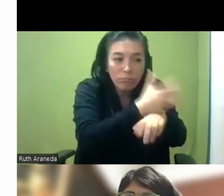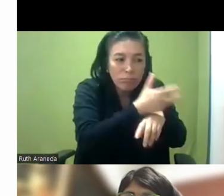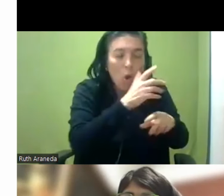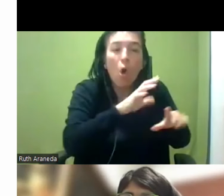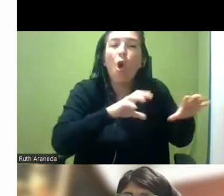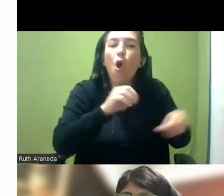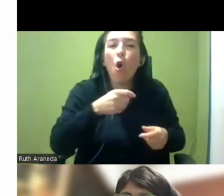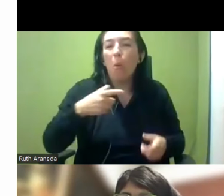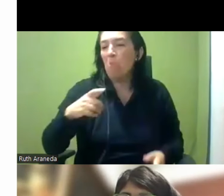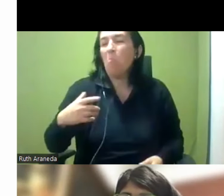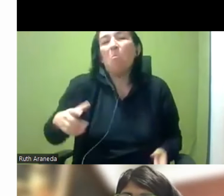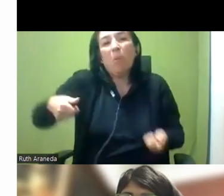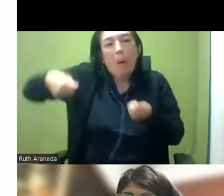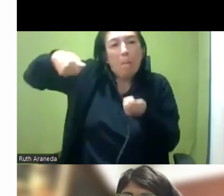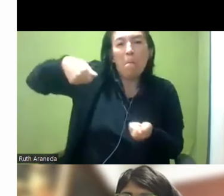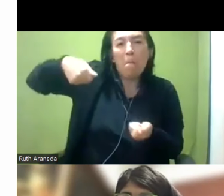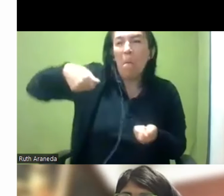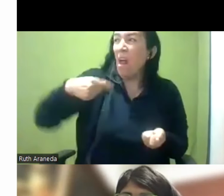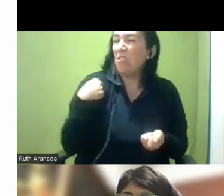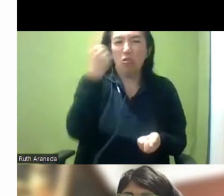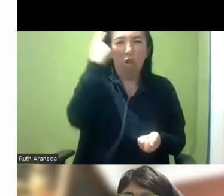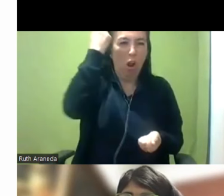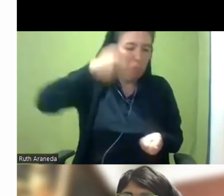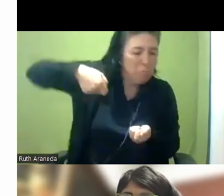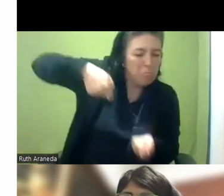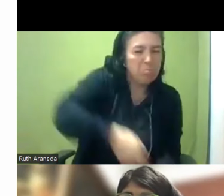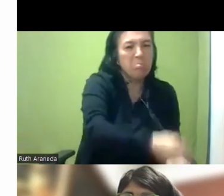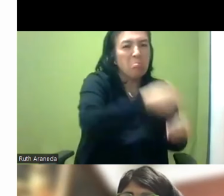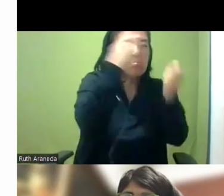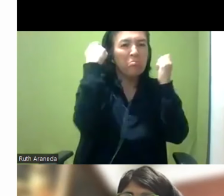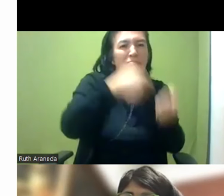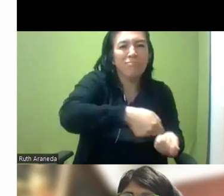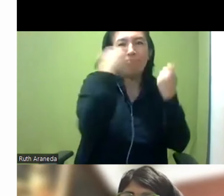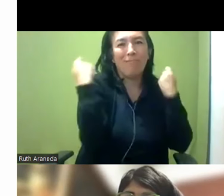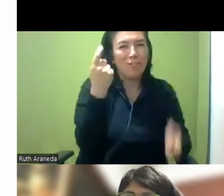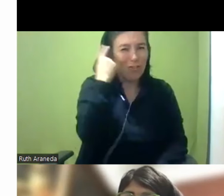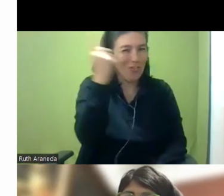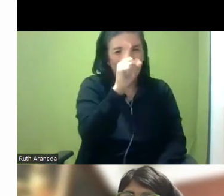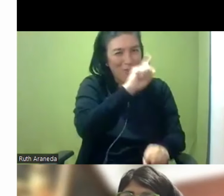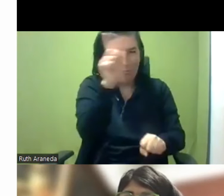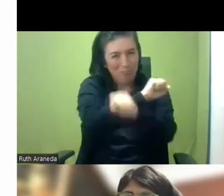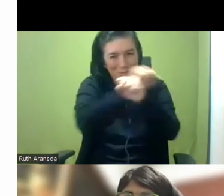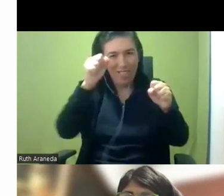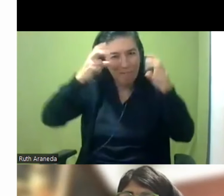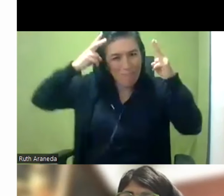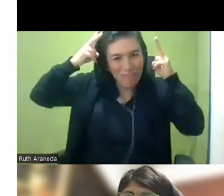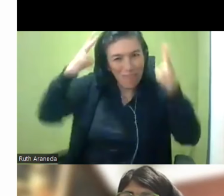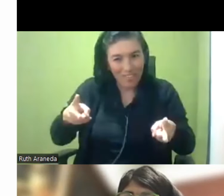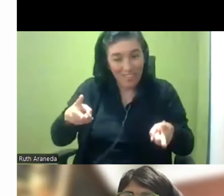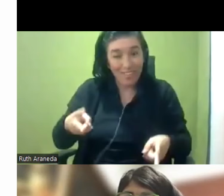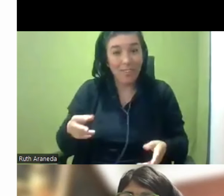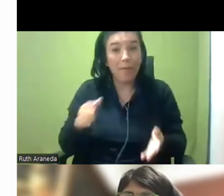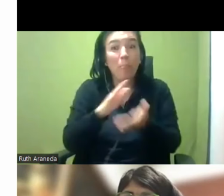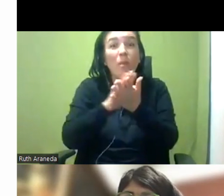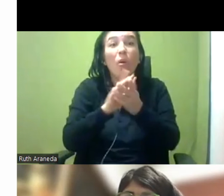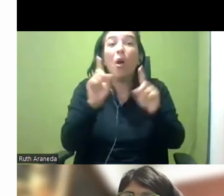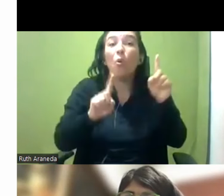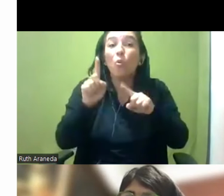pala y organizar su propia excavación. Es más, si en terreno